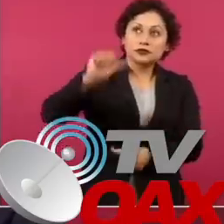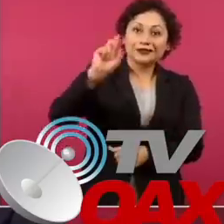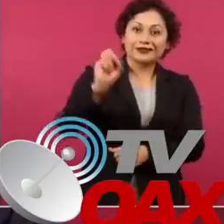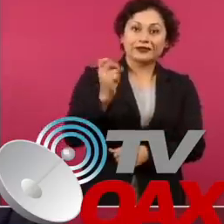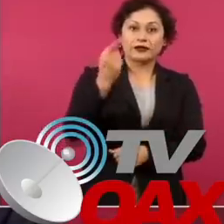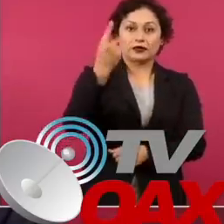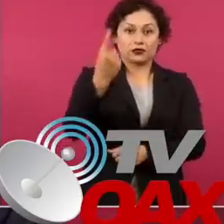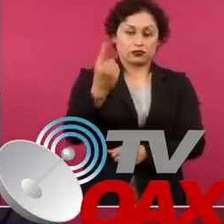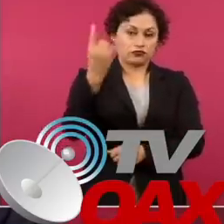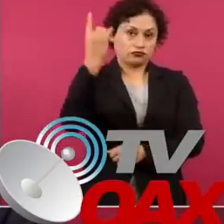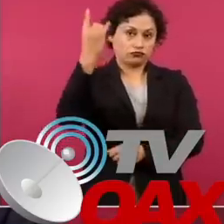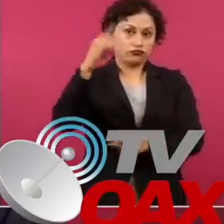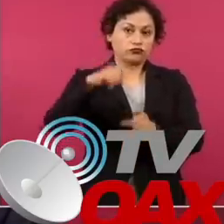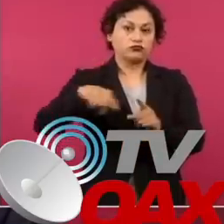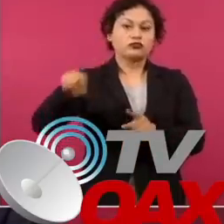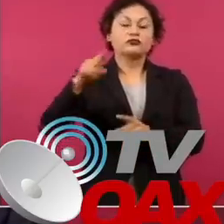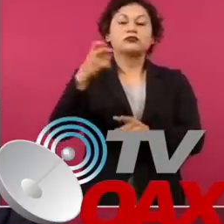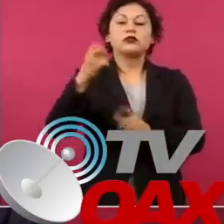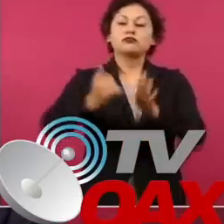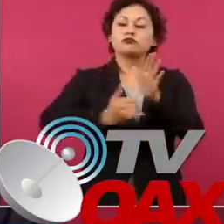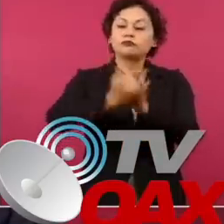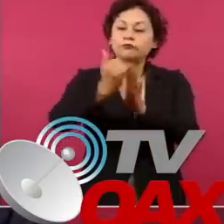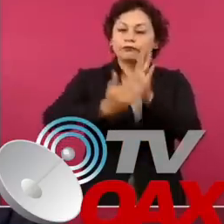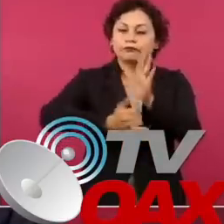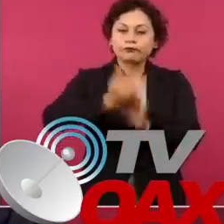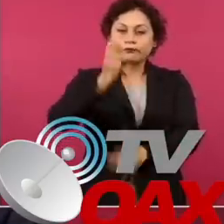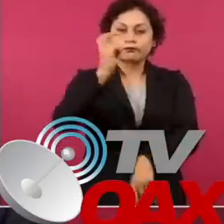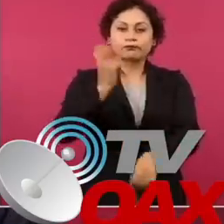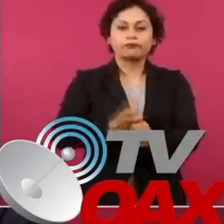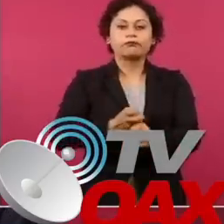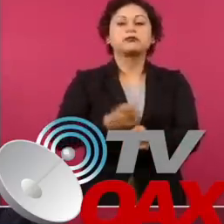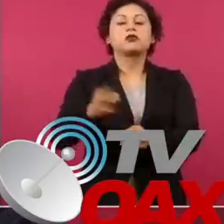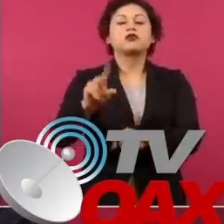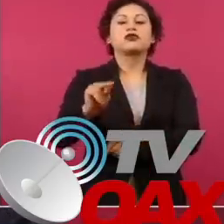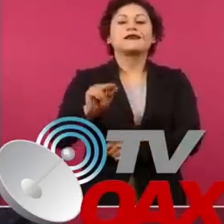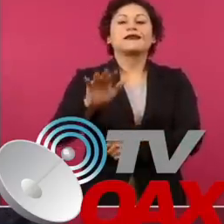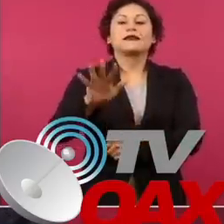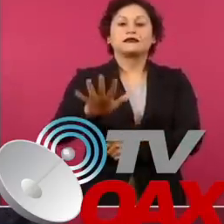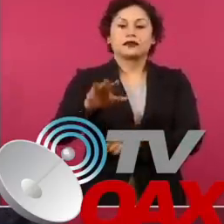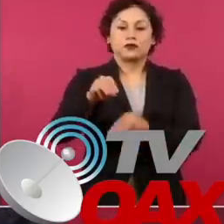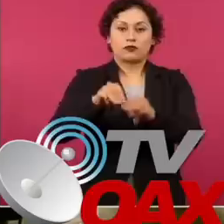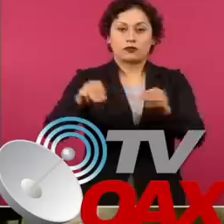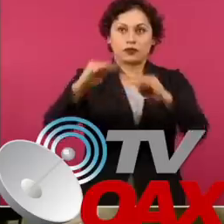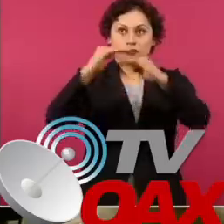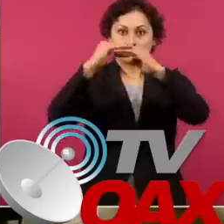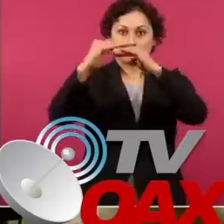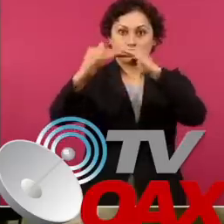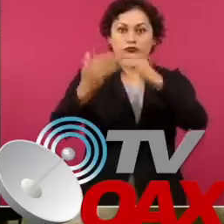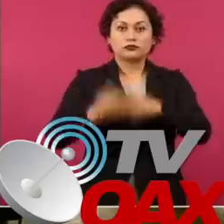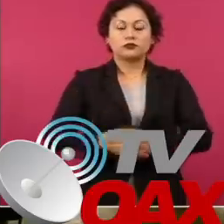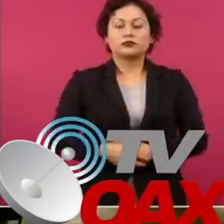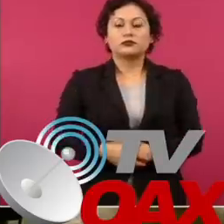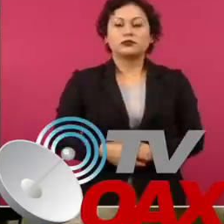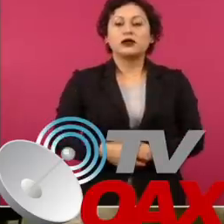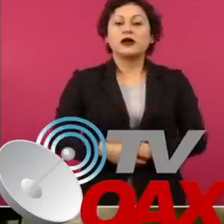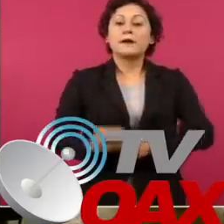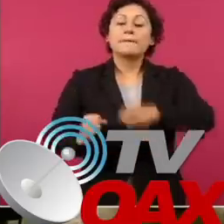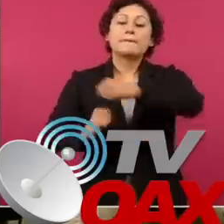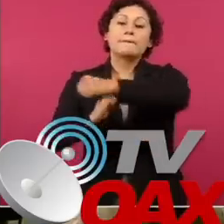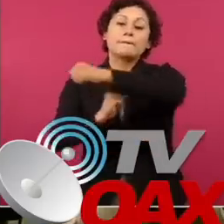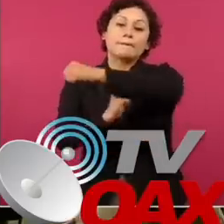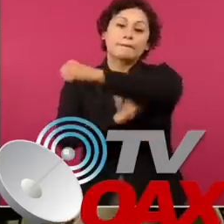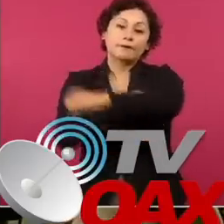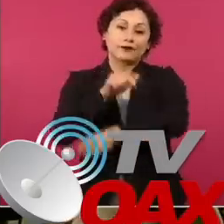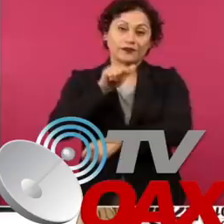una estructura de concreto con un claro principal de 85 metros. Para su cimentación se colaron 17 pilotes